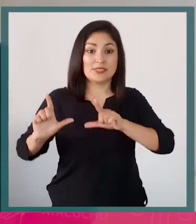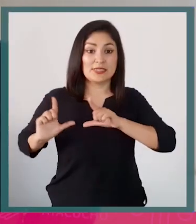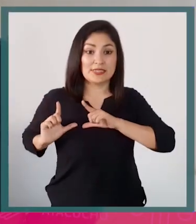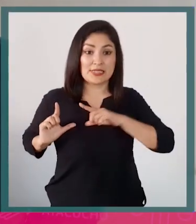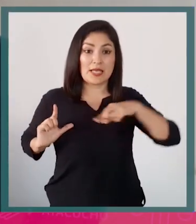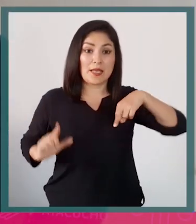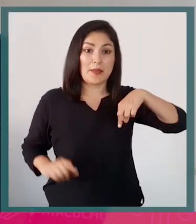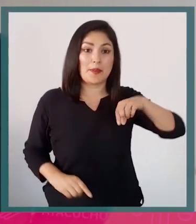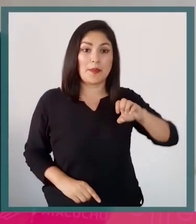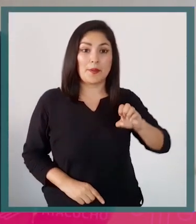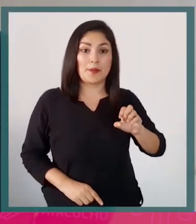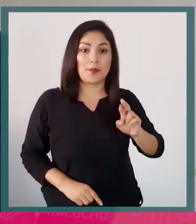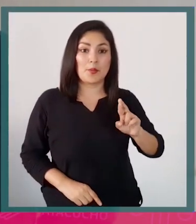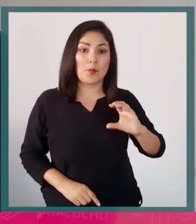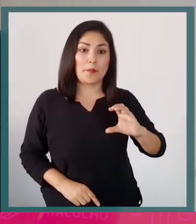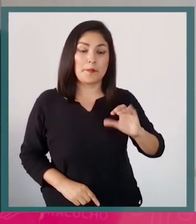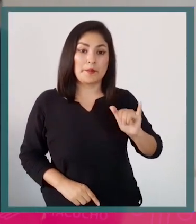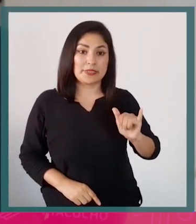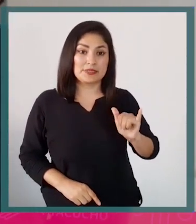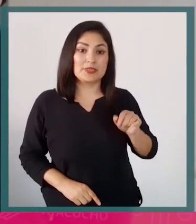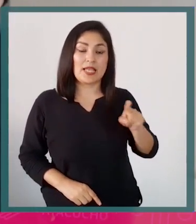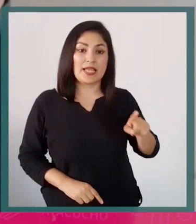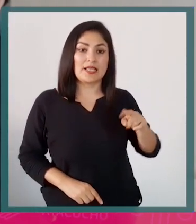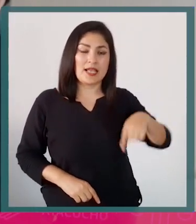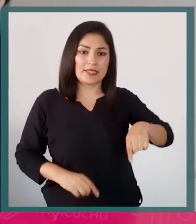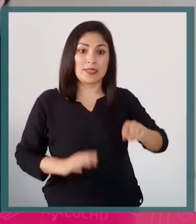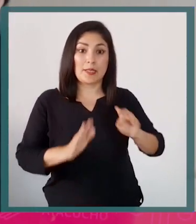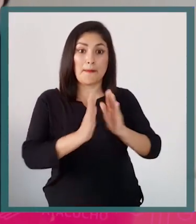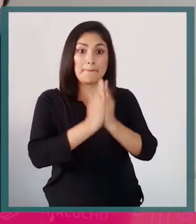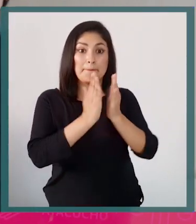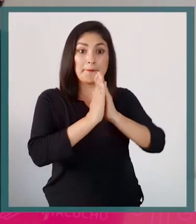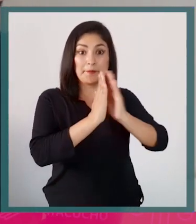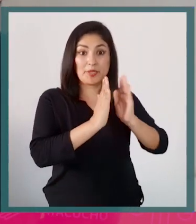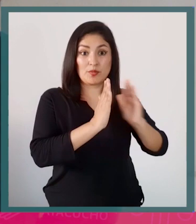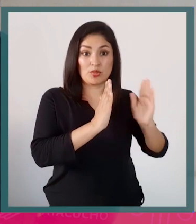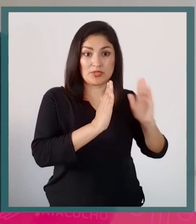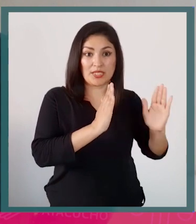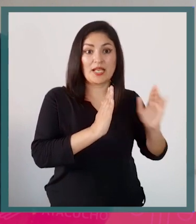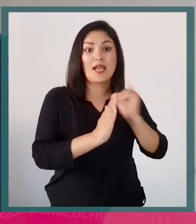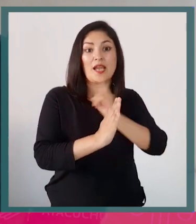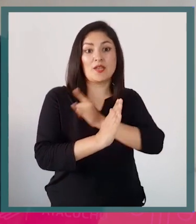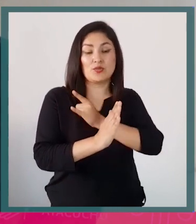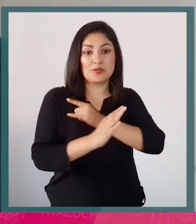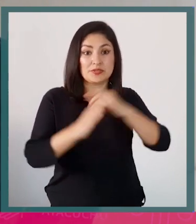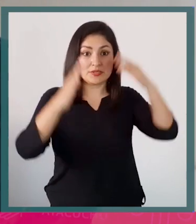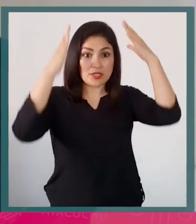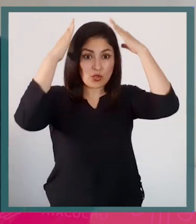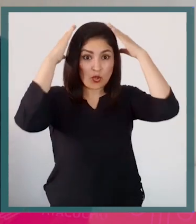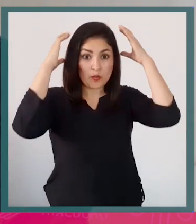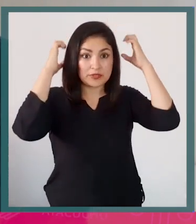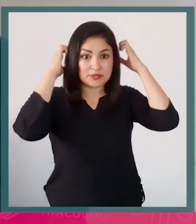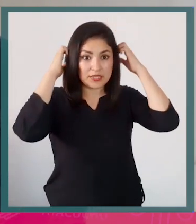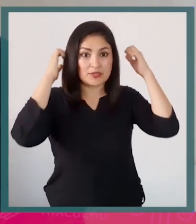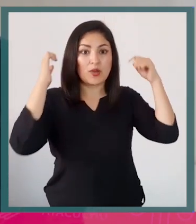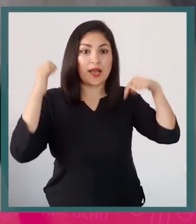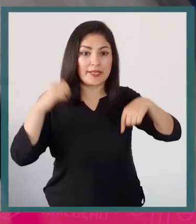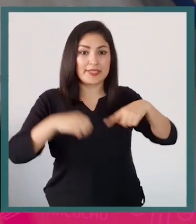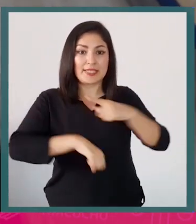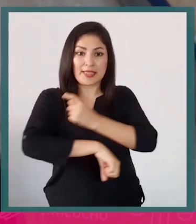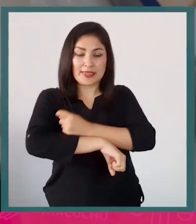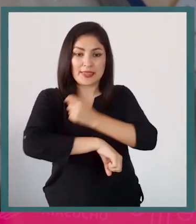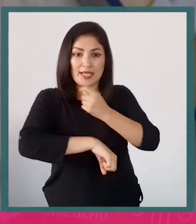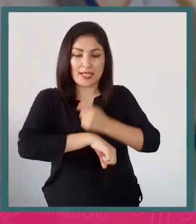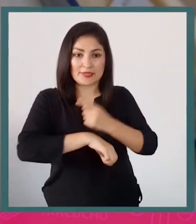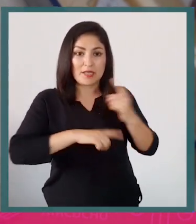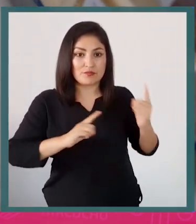Ahora con el licenciado Percy Céspedes, él es el director de la Biblioteca Central de la Universidad Nacional Jorge Basadre Groman aquí en Tacna, y